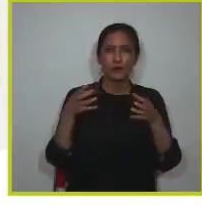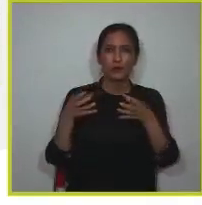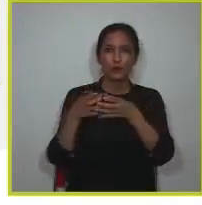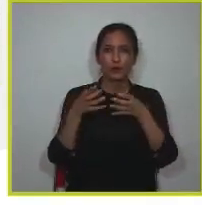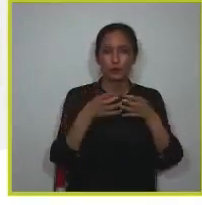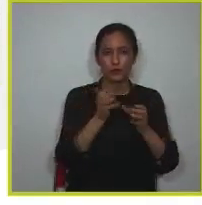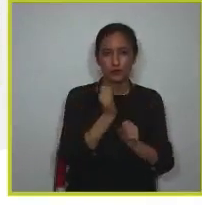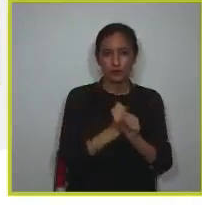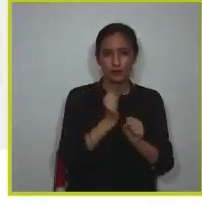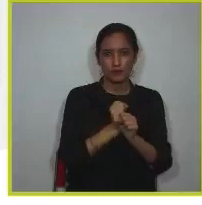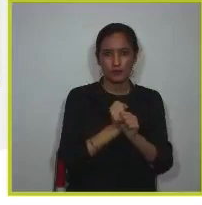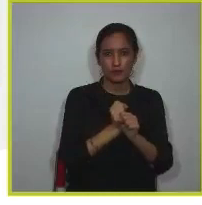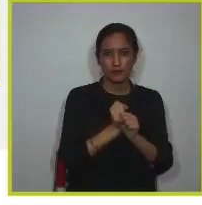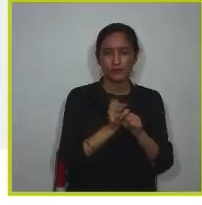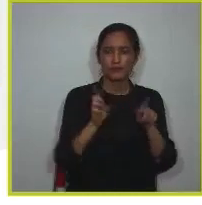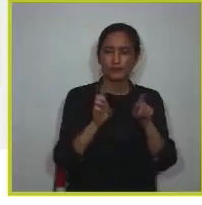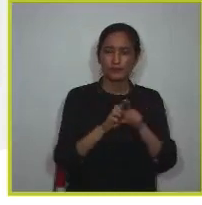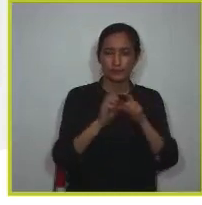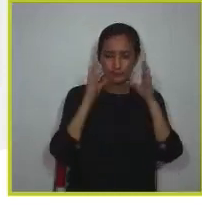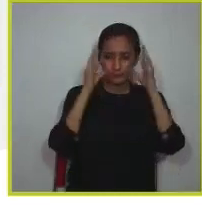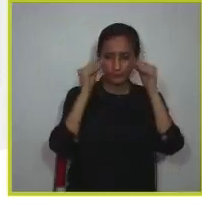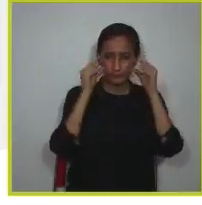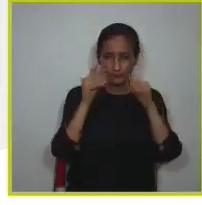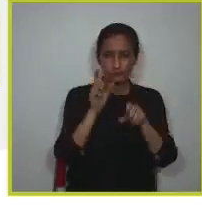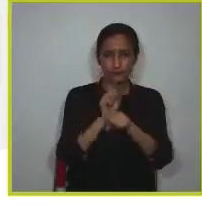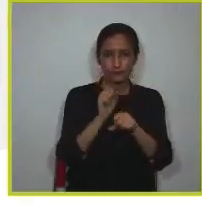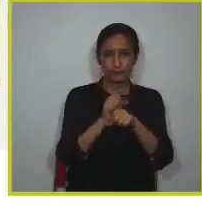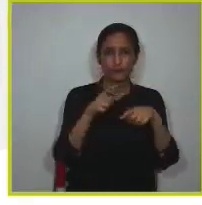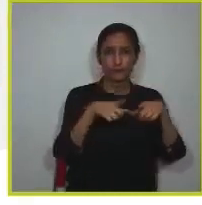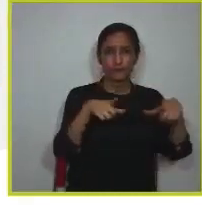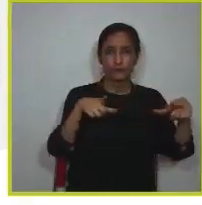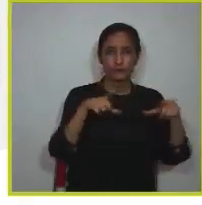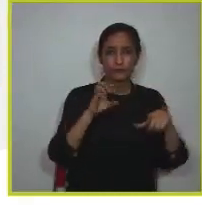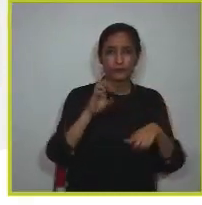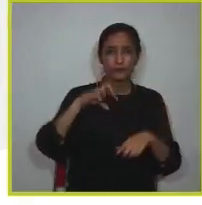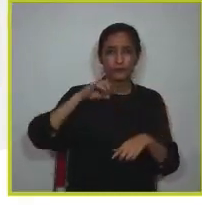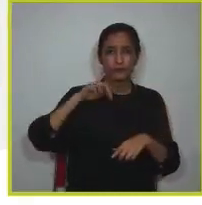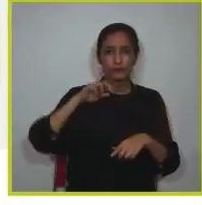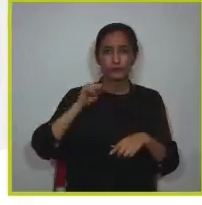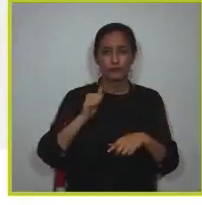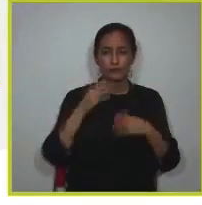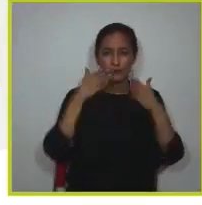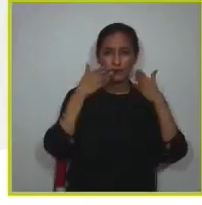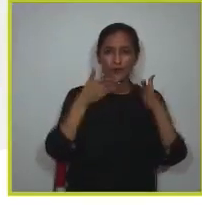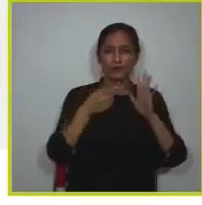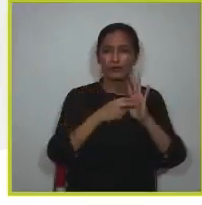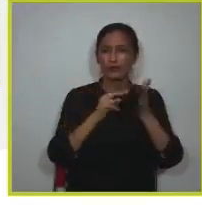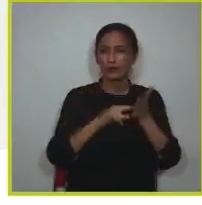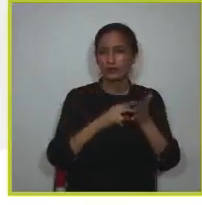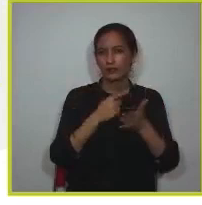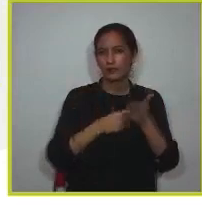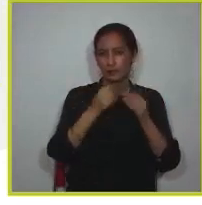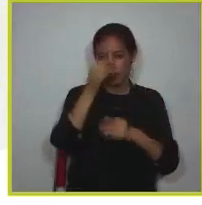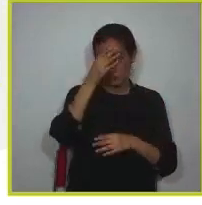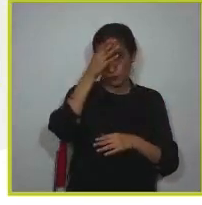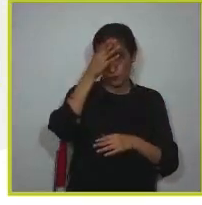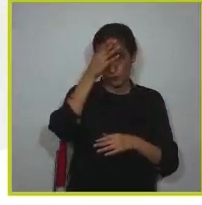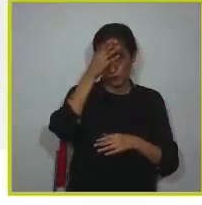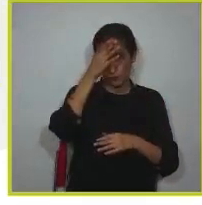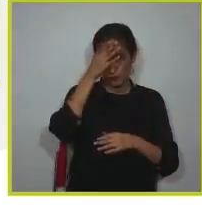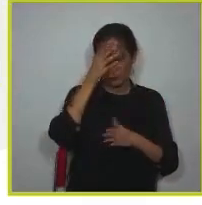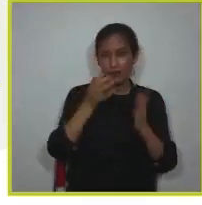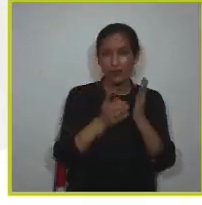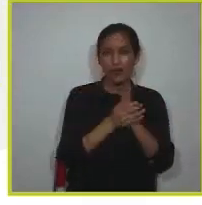trabajo la demanda de capacitación en espinar se concentra fundamentalmente en la adquisición de conocimientos y